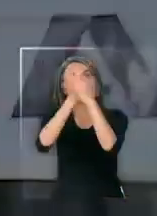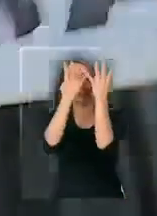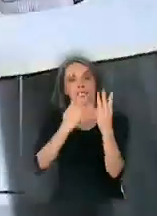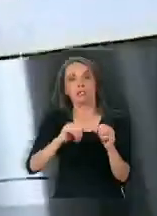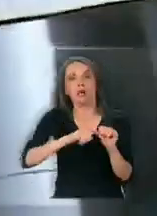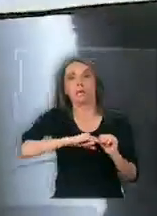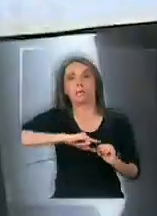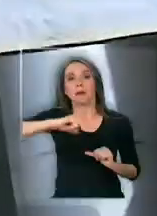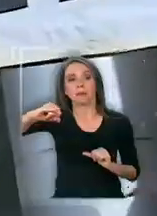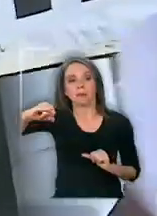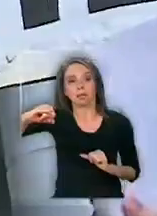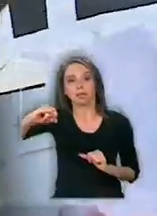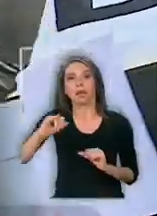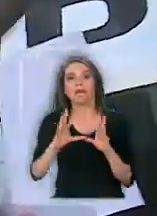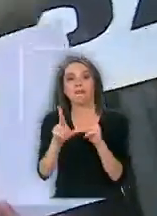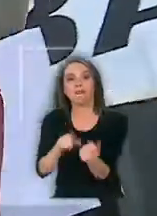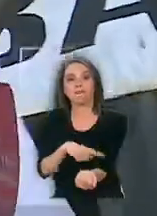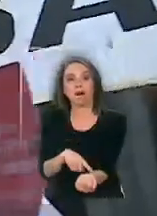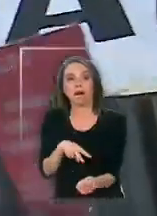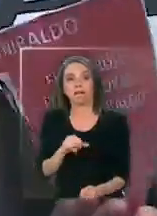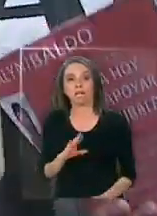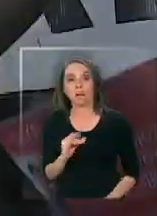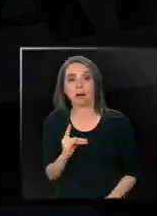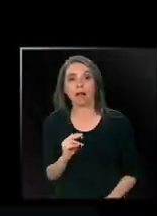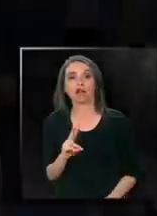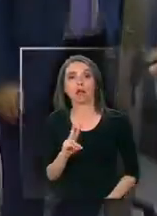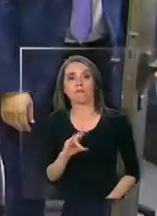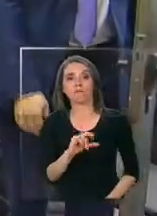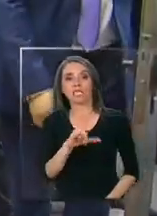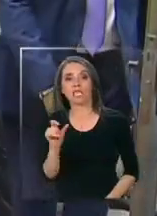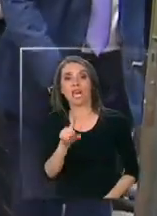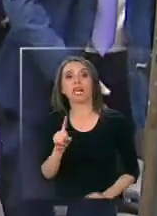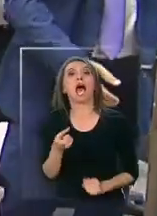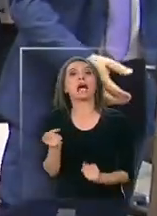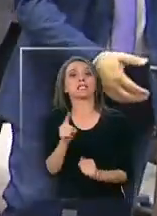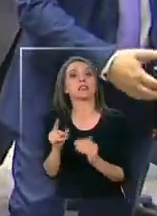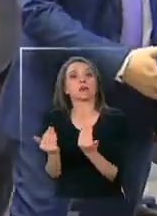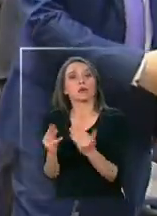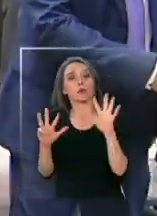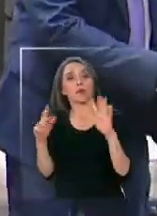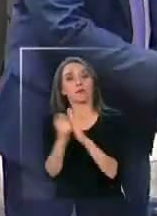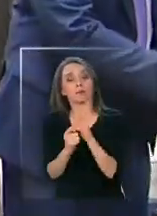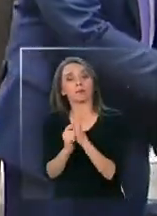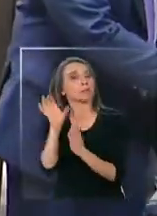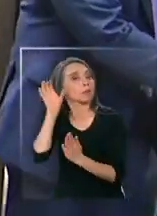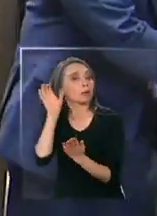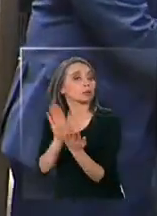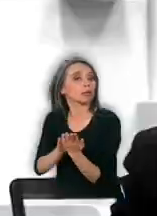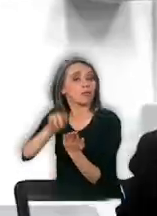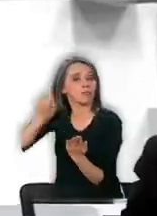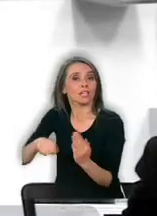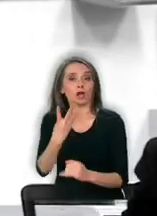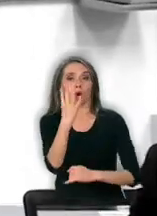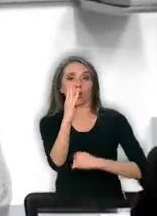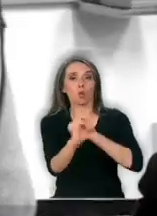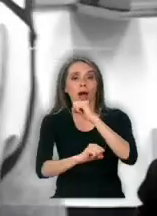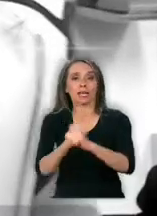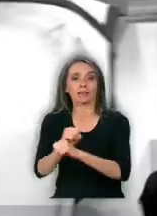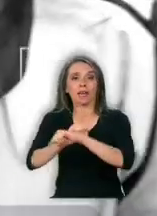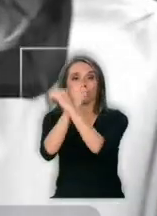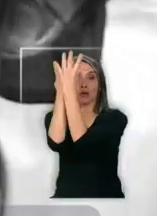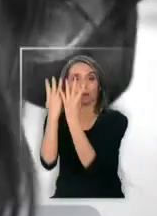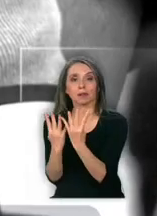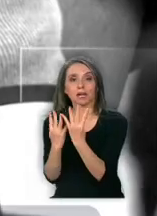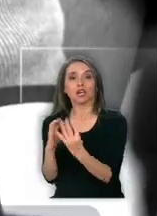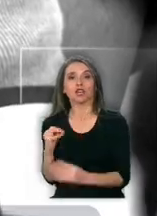calificado. La familia de Nibaldo Villegas esperó 9 meses para escuchar esta sentencia. 40 años de presidio para Johanna